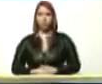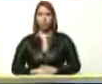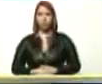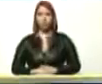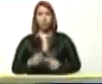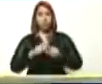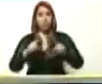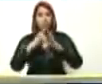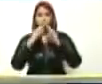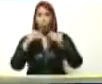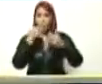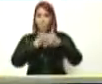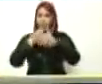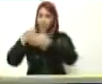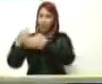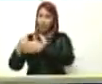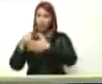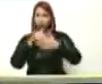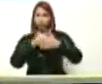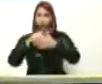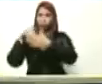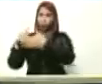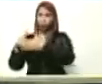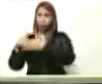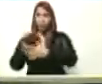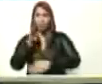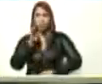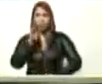para todas las batallas electorales, del futuro,